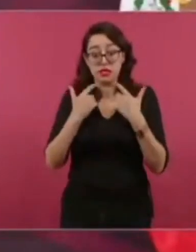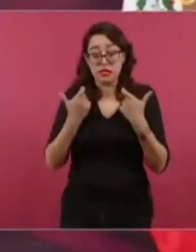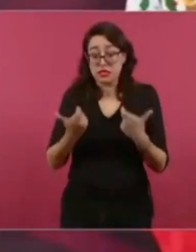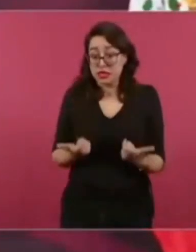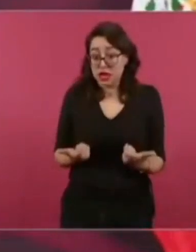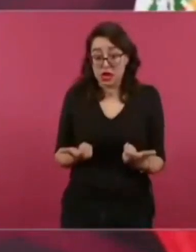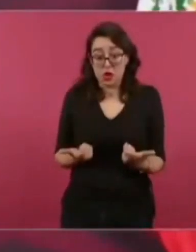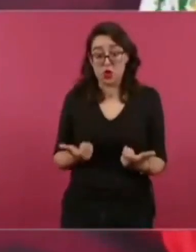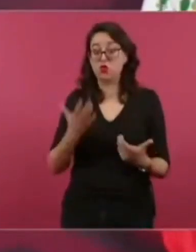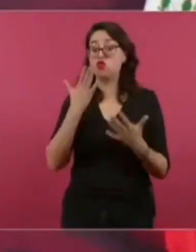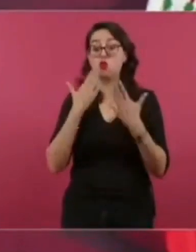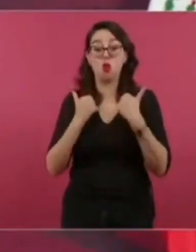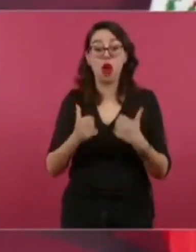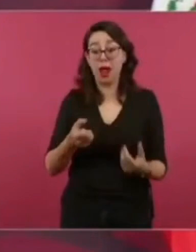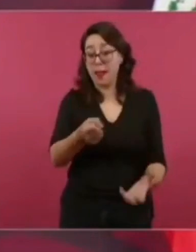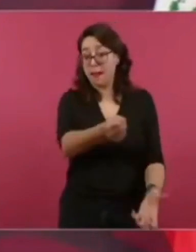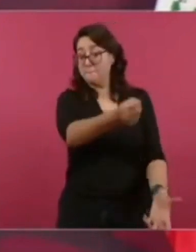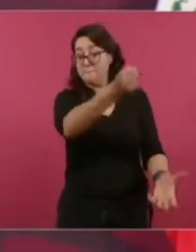para